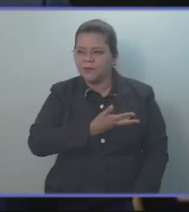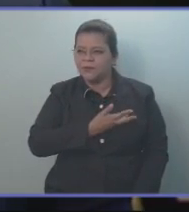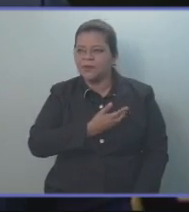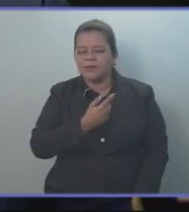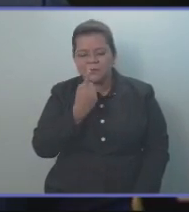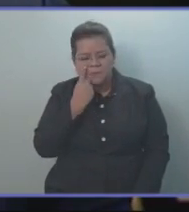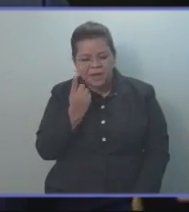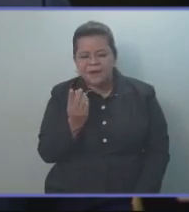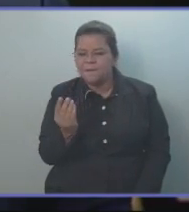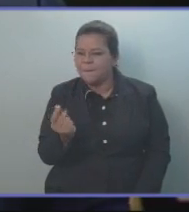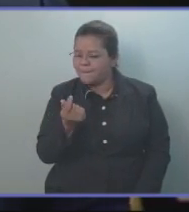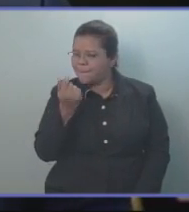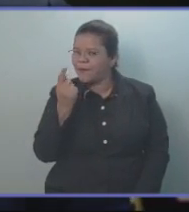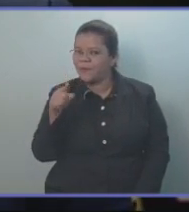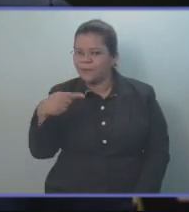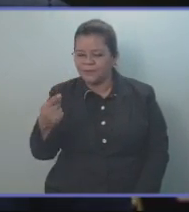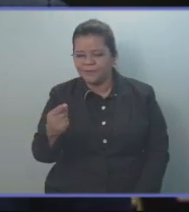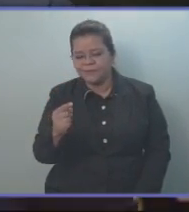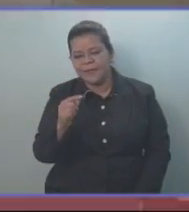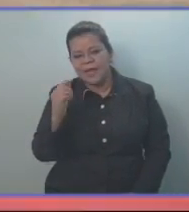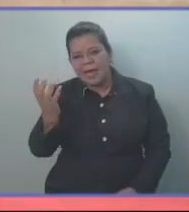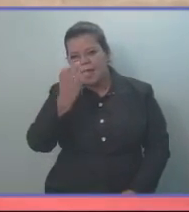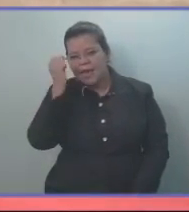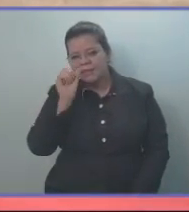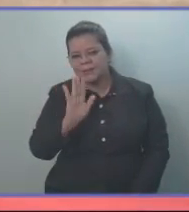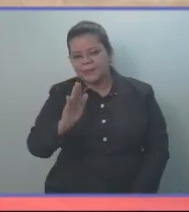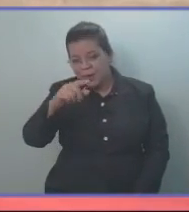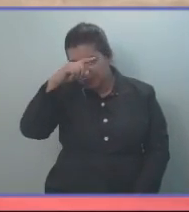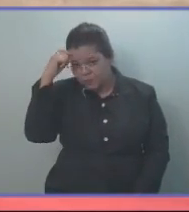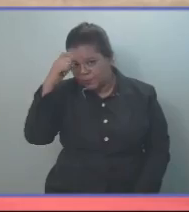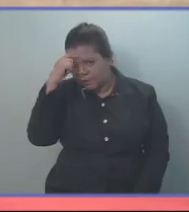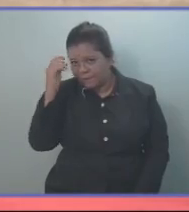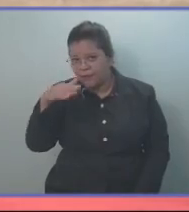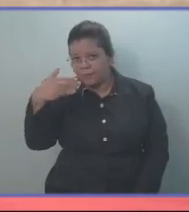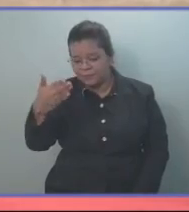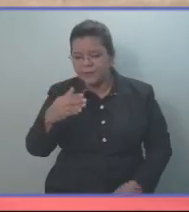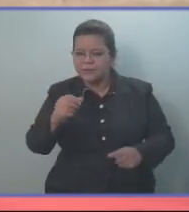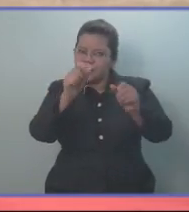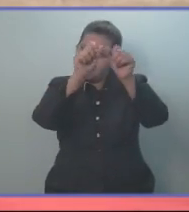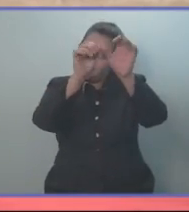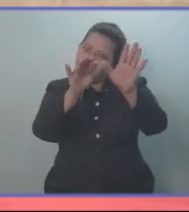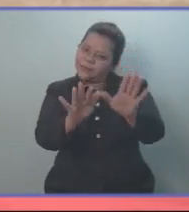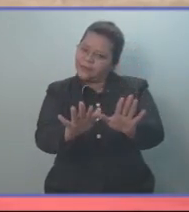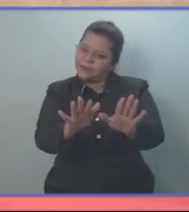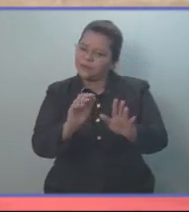vernos nuevamente. Éxitos en sus próximas misiones. Bendiciones.